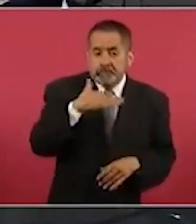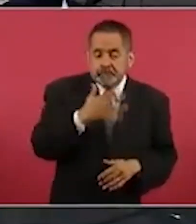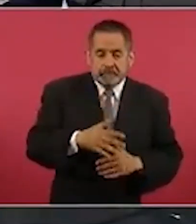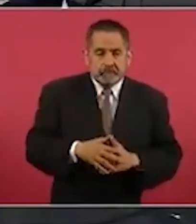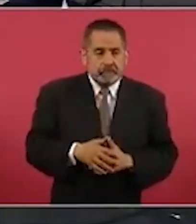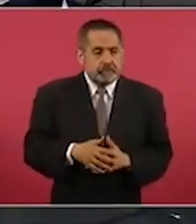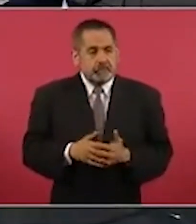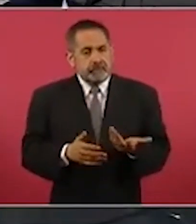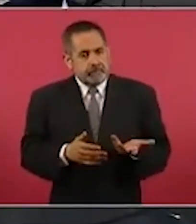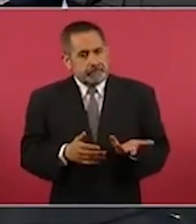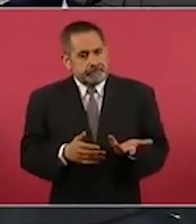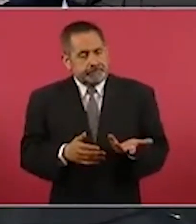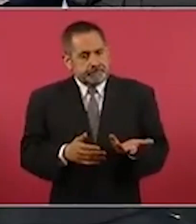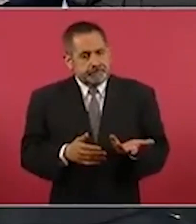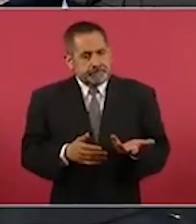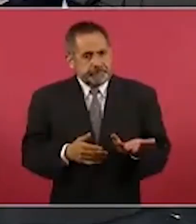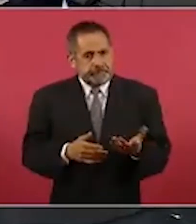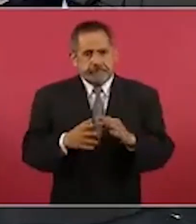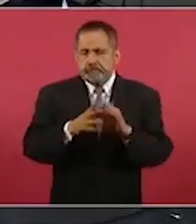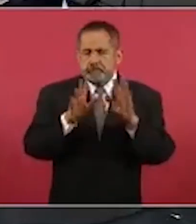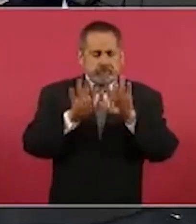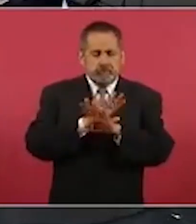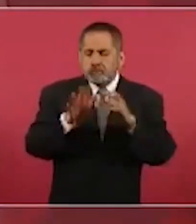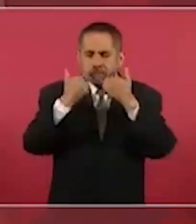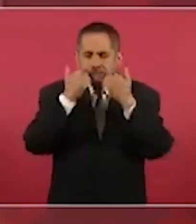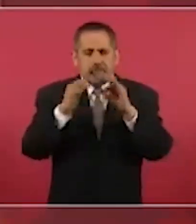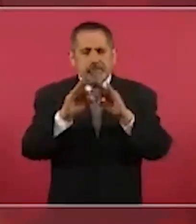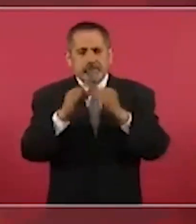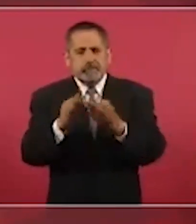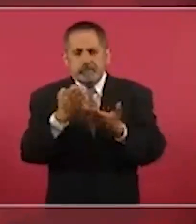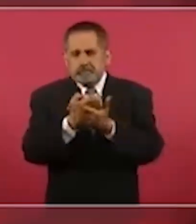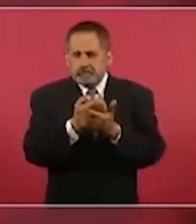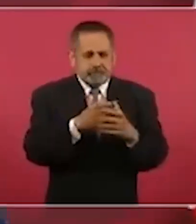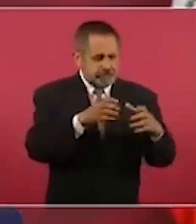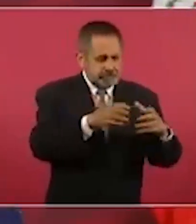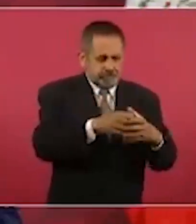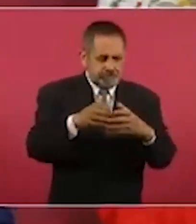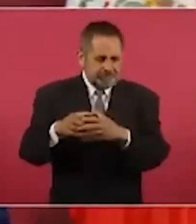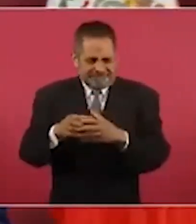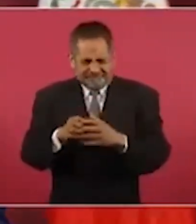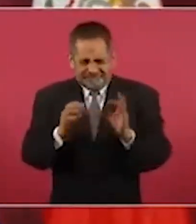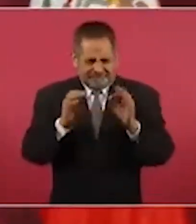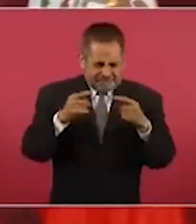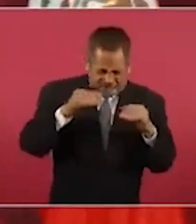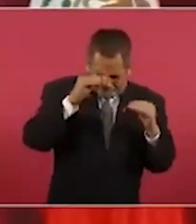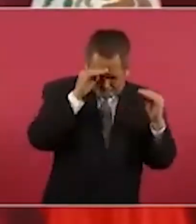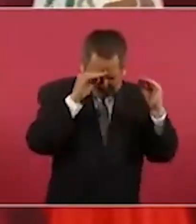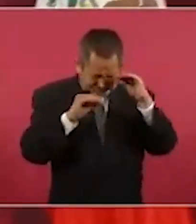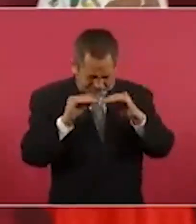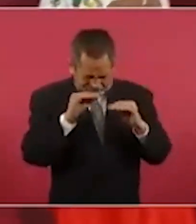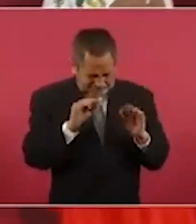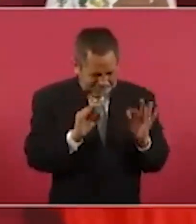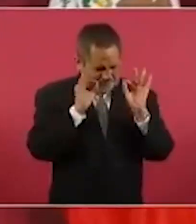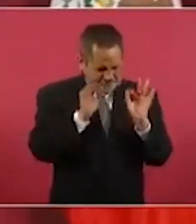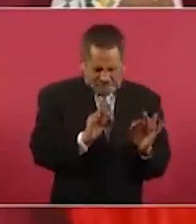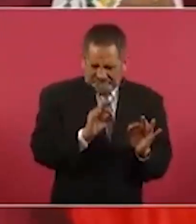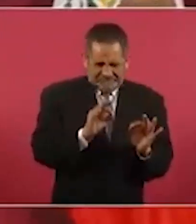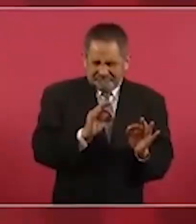se puede tratar del modelo económico más perfecto,